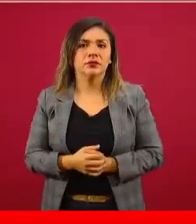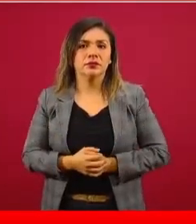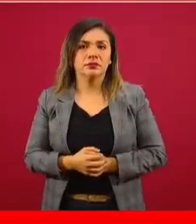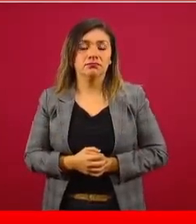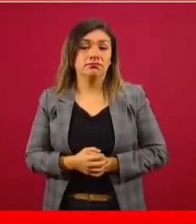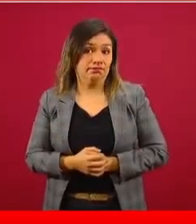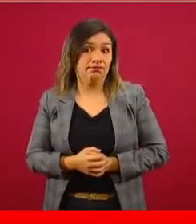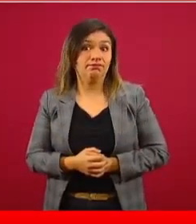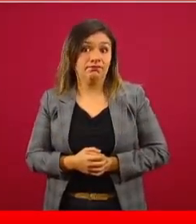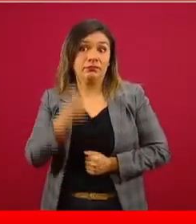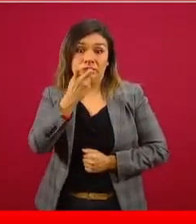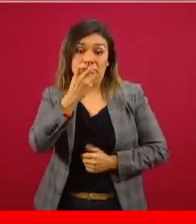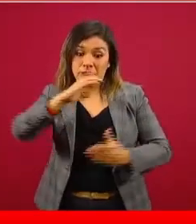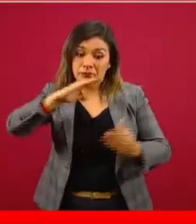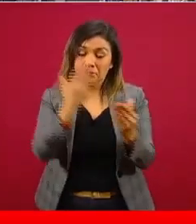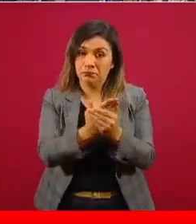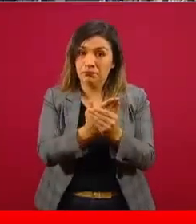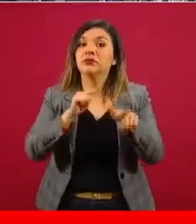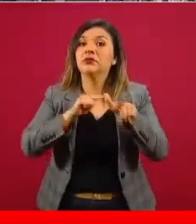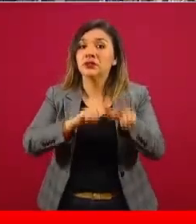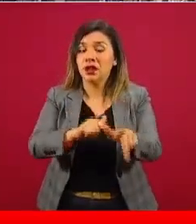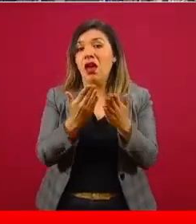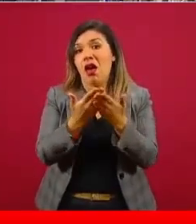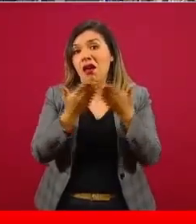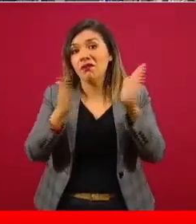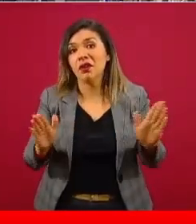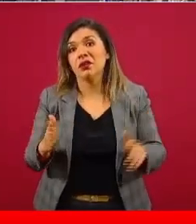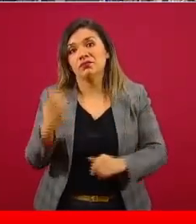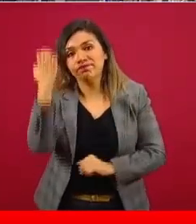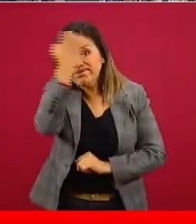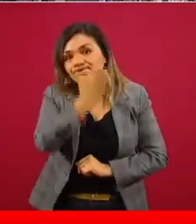Eso es un expediente abierto.